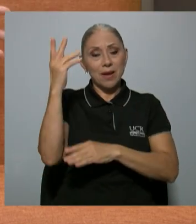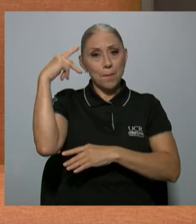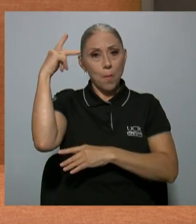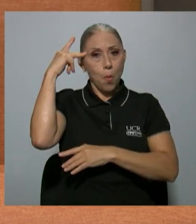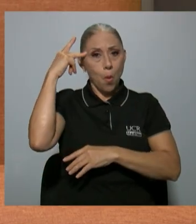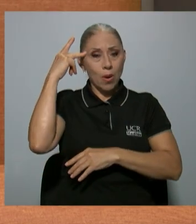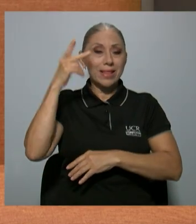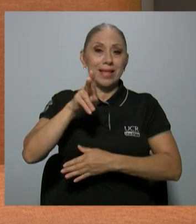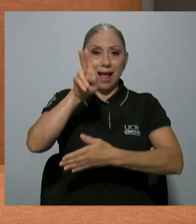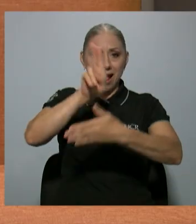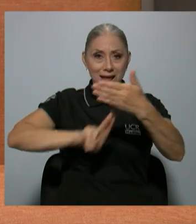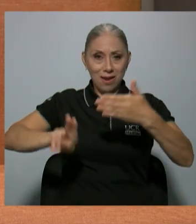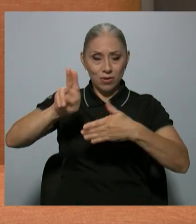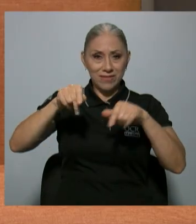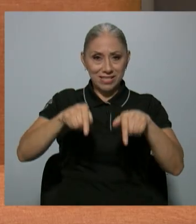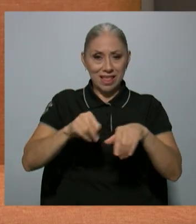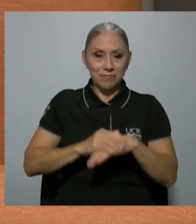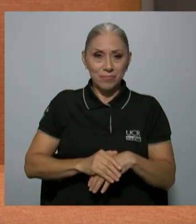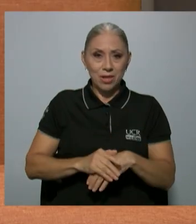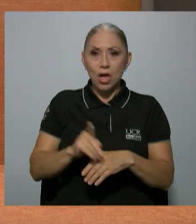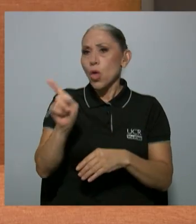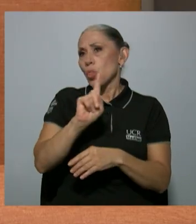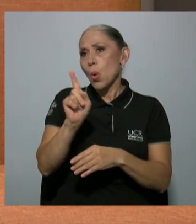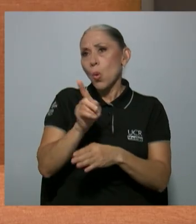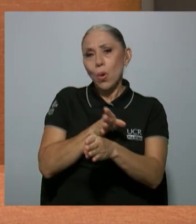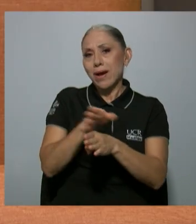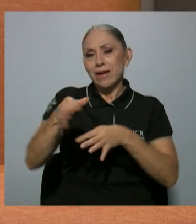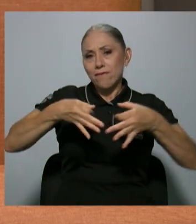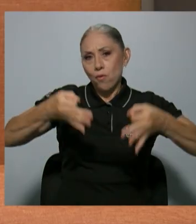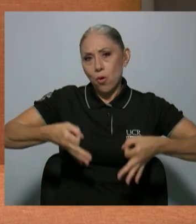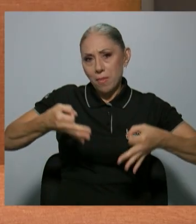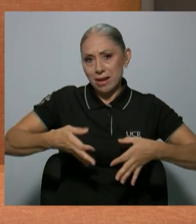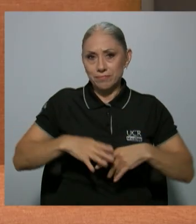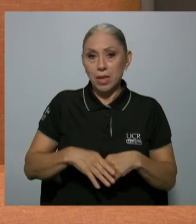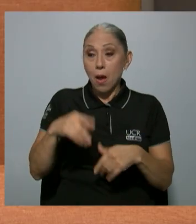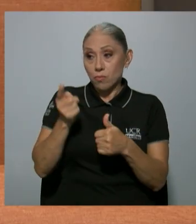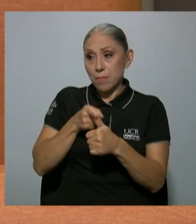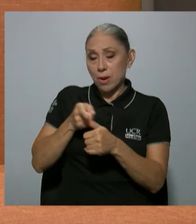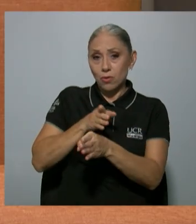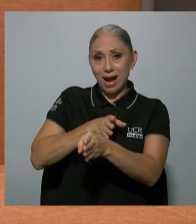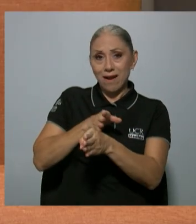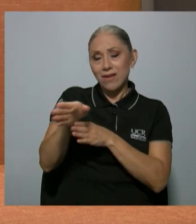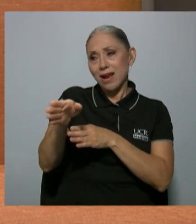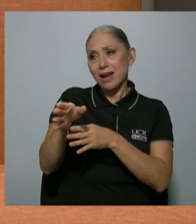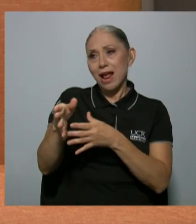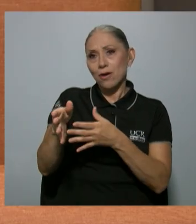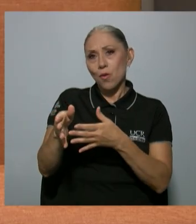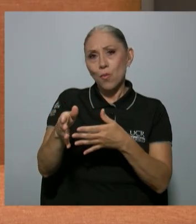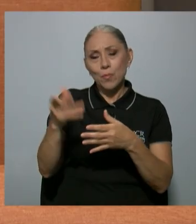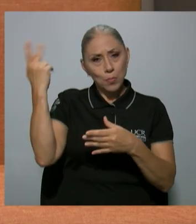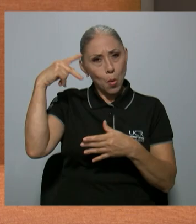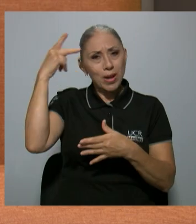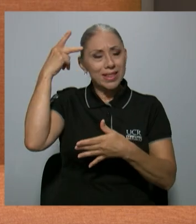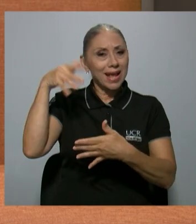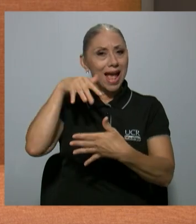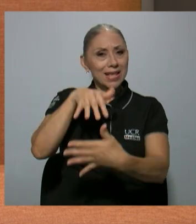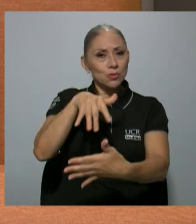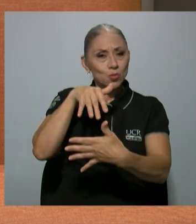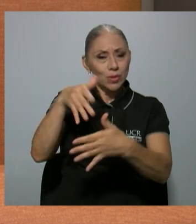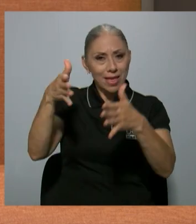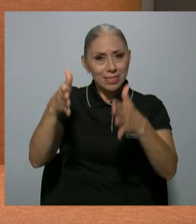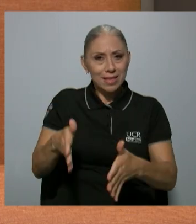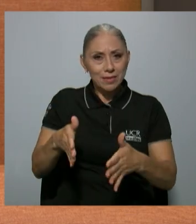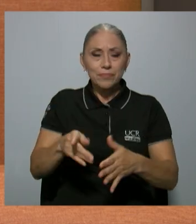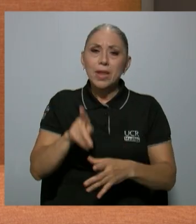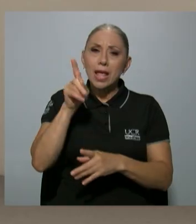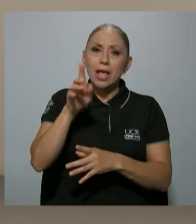universidad, siento yo, ¿verdad? No una carrera tal vez formal, una carrera estudiantil, política estudiantil, en un